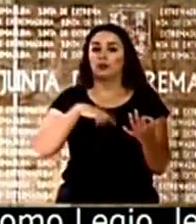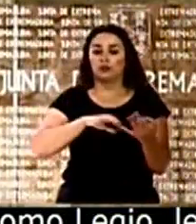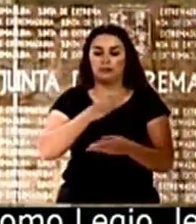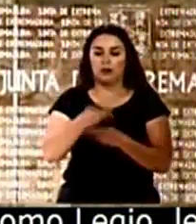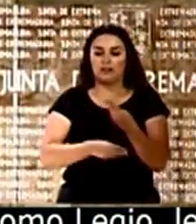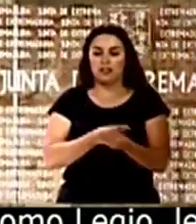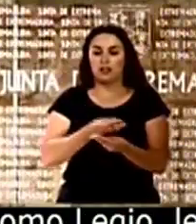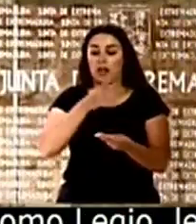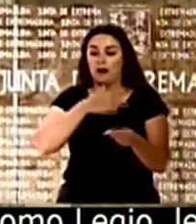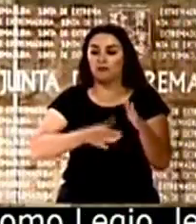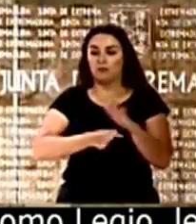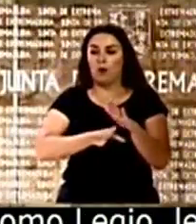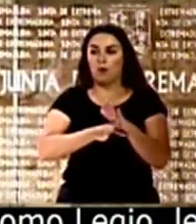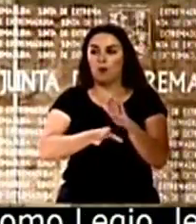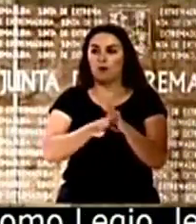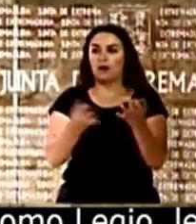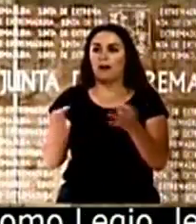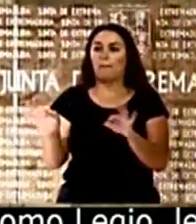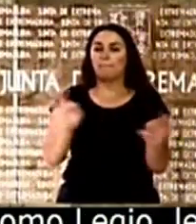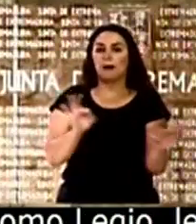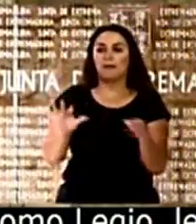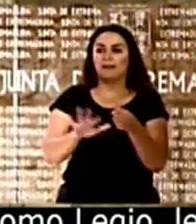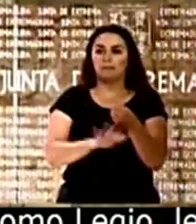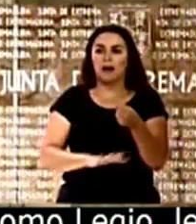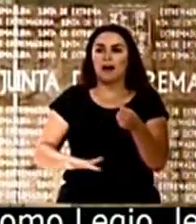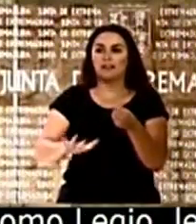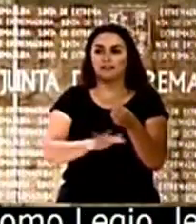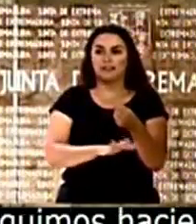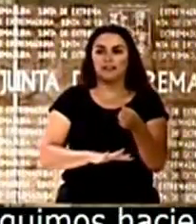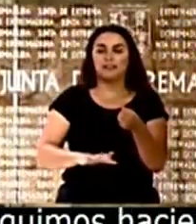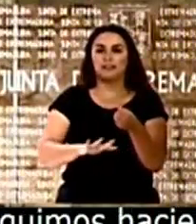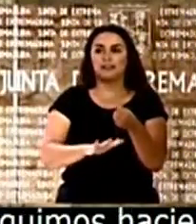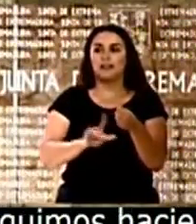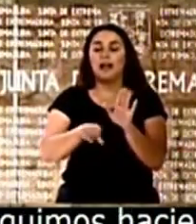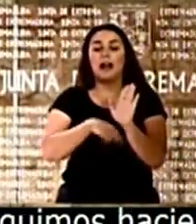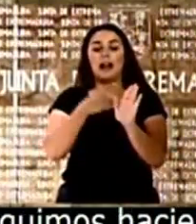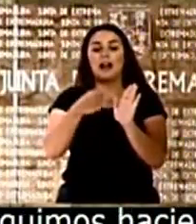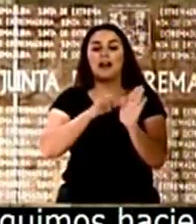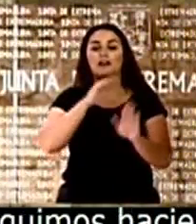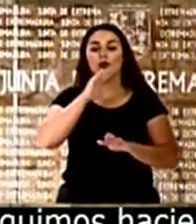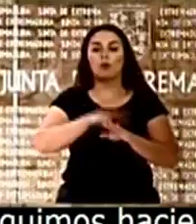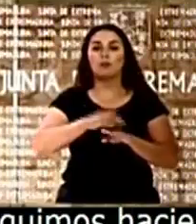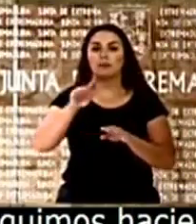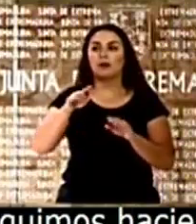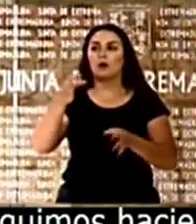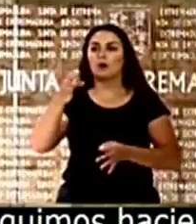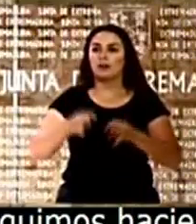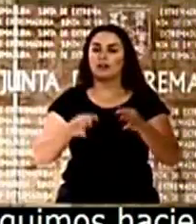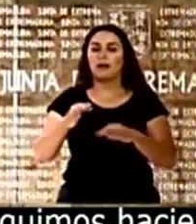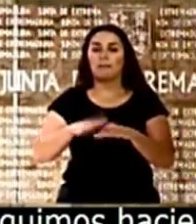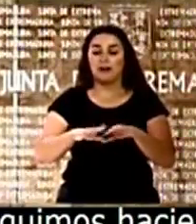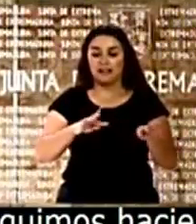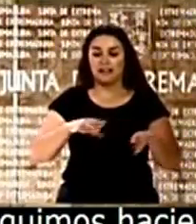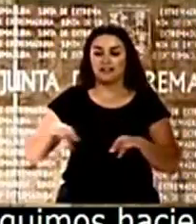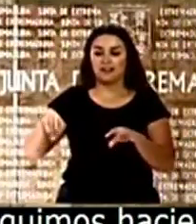lo que seguimos haciendo es preparar las bases legales y jurídicas para que esta